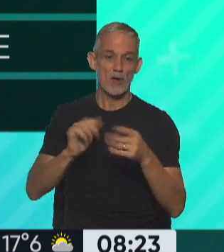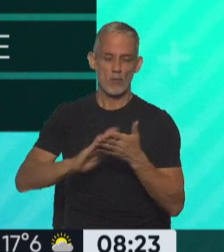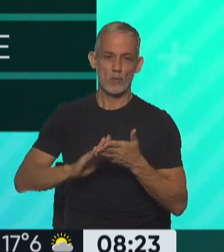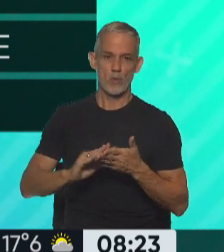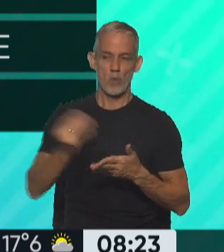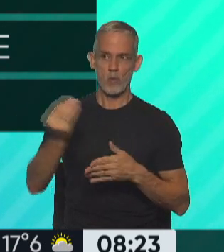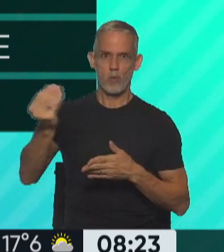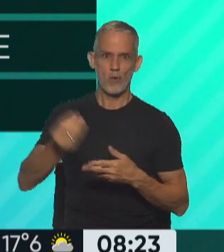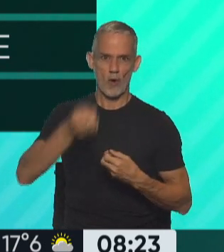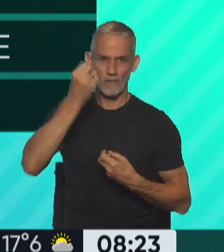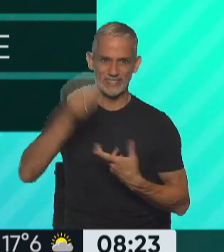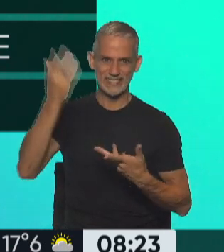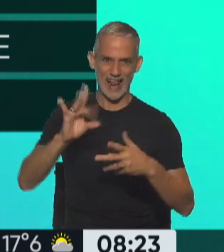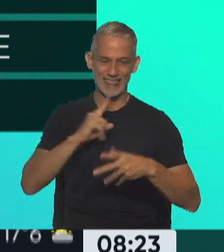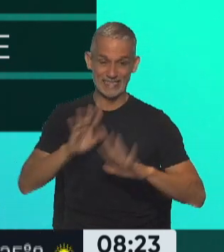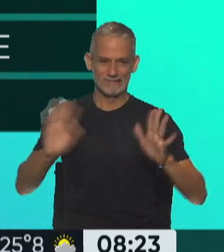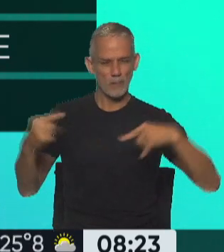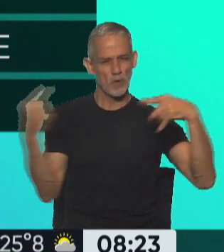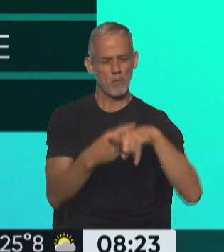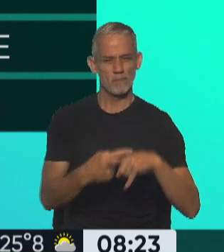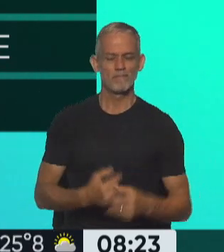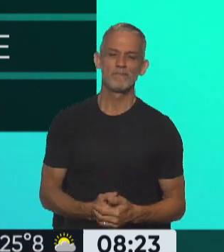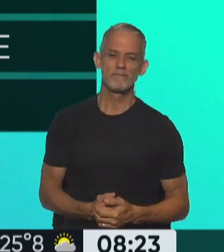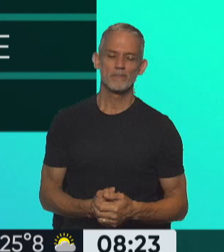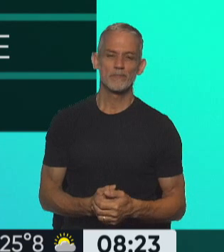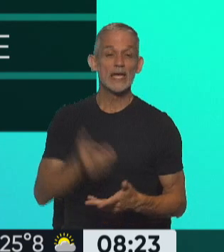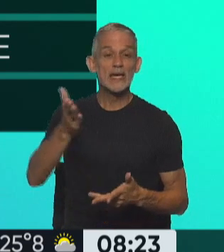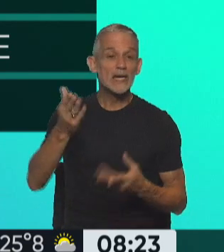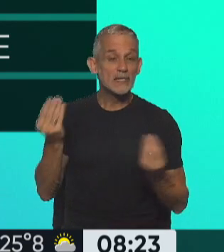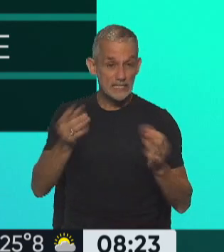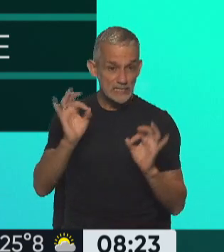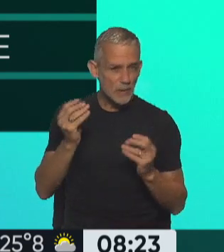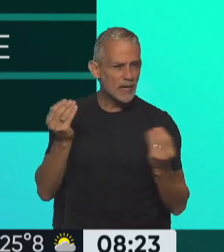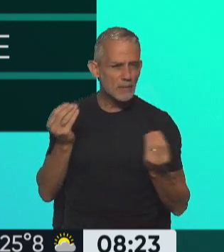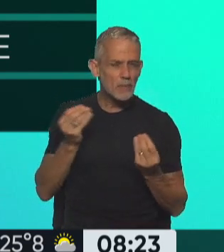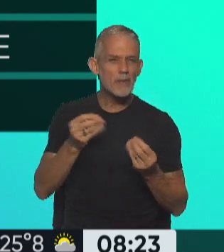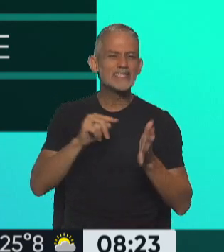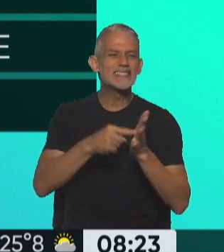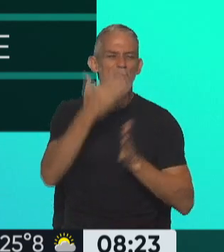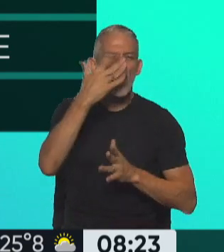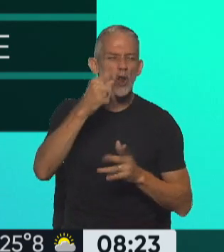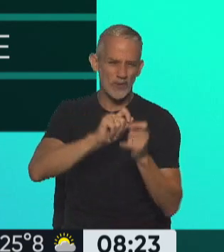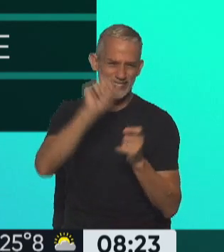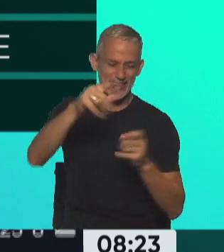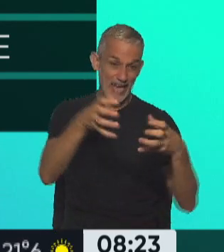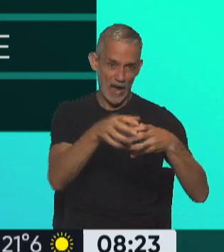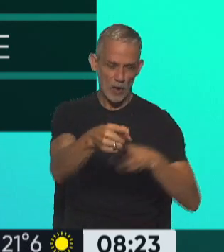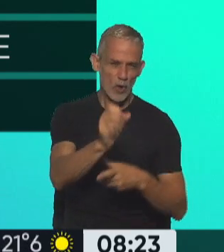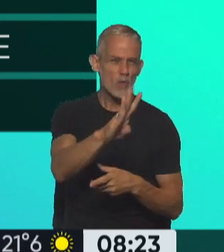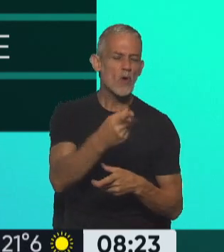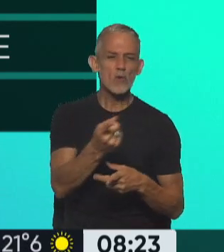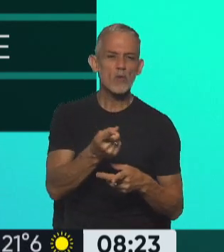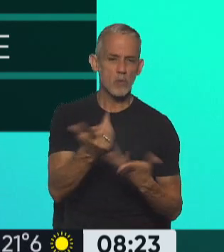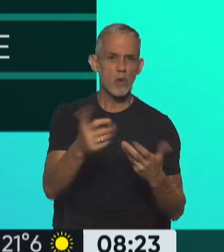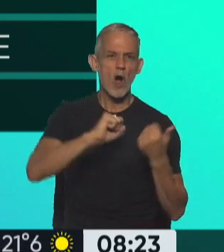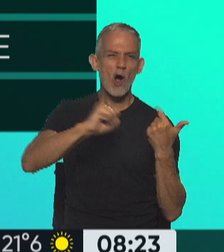oficial de Martín de Michelis. Después le cuento una linda de Marcelo Gallardo. ¿Vos sabés, Gallego, que Central Córdoba se quedó con uno de los grandes